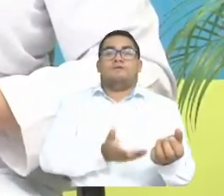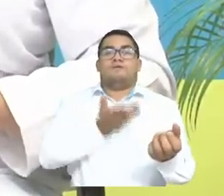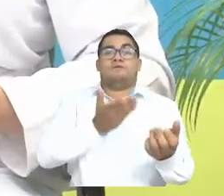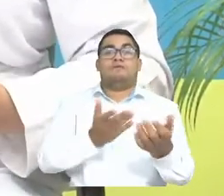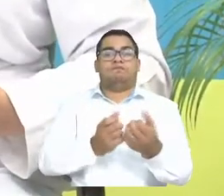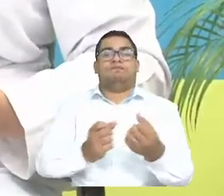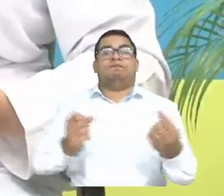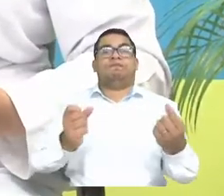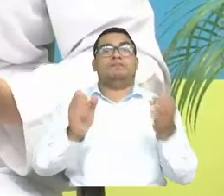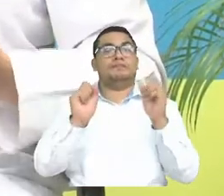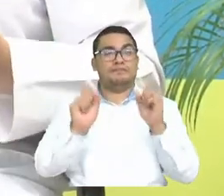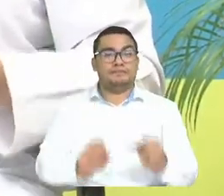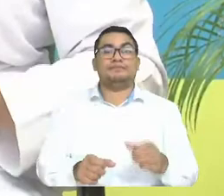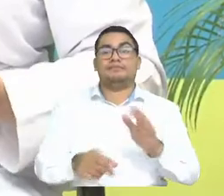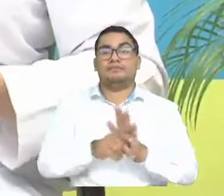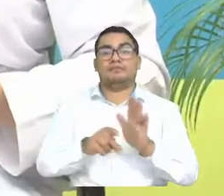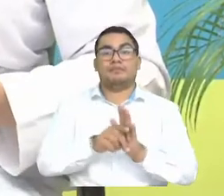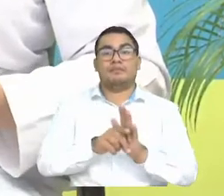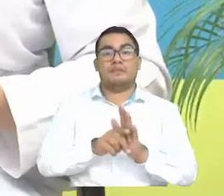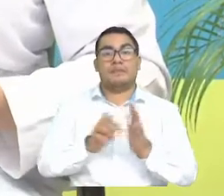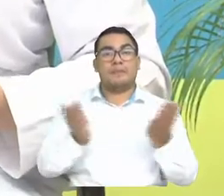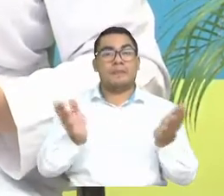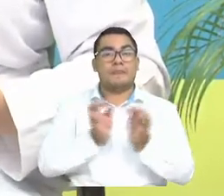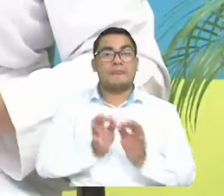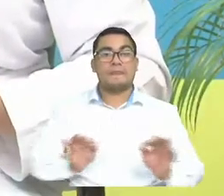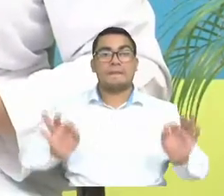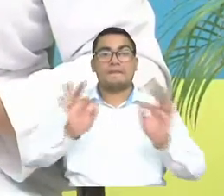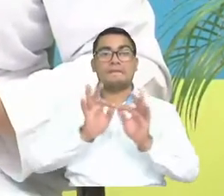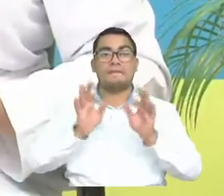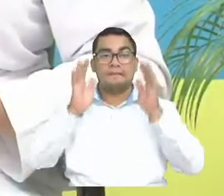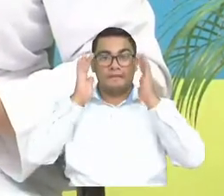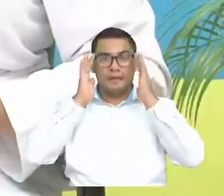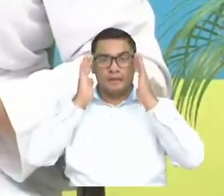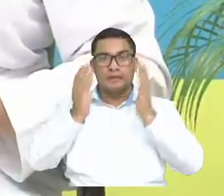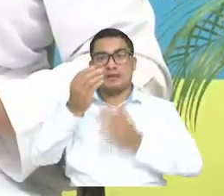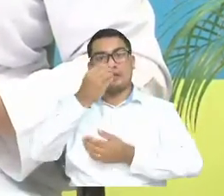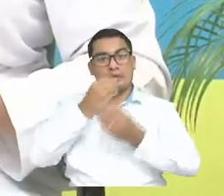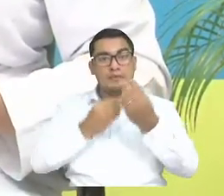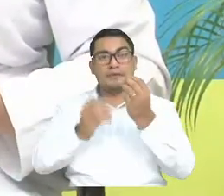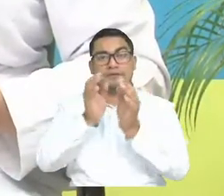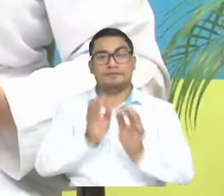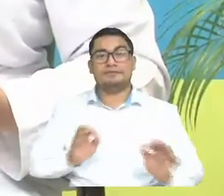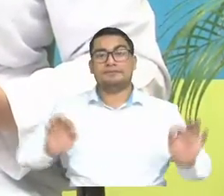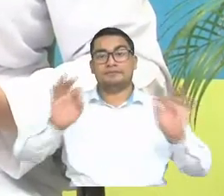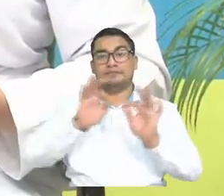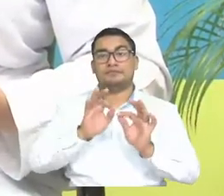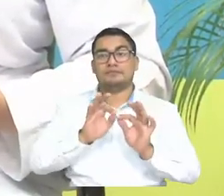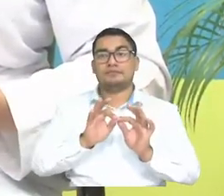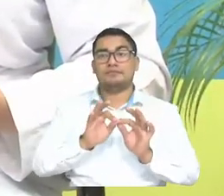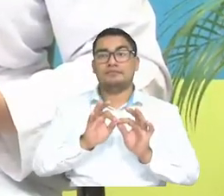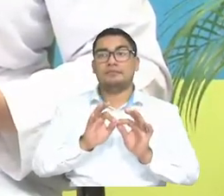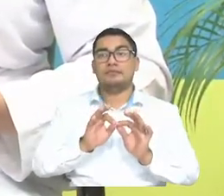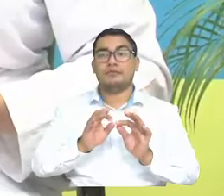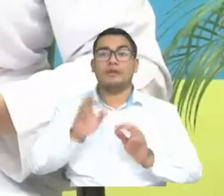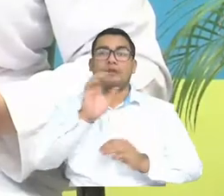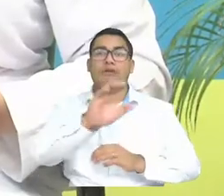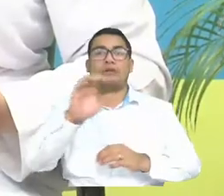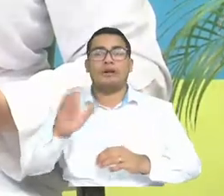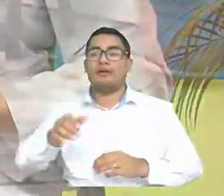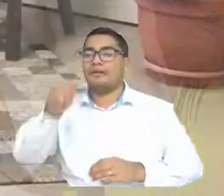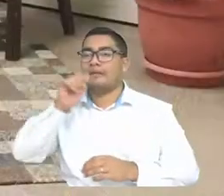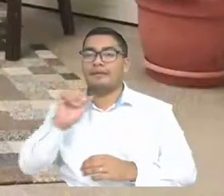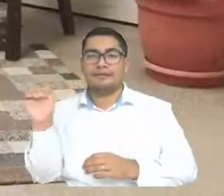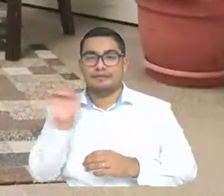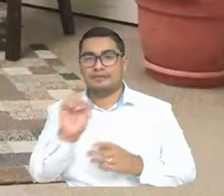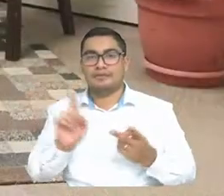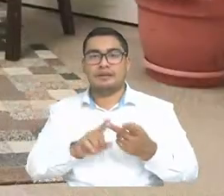obesidad. Entonces, ¿qué tiene que ver mucho con esto? La alimentación. Evitar las bebidas gaseosas,